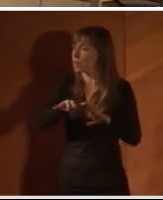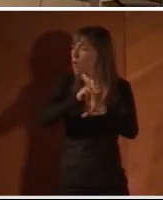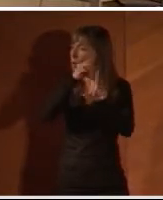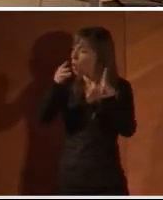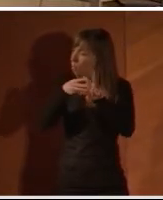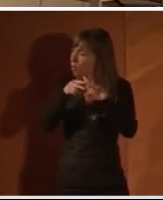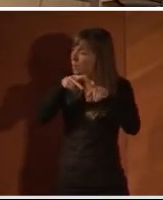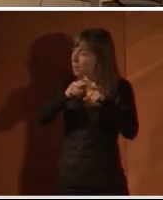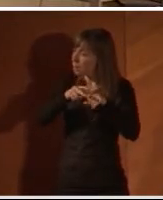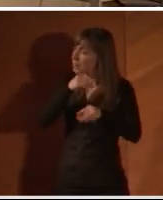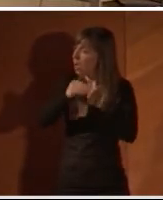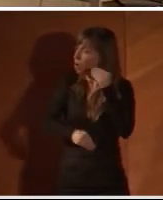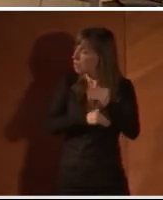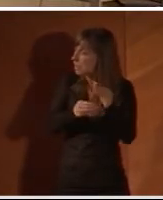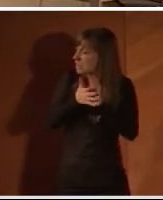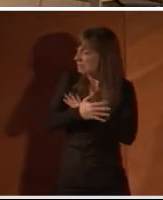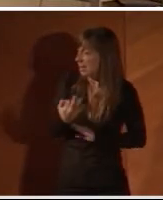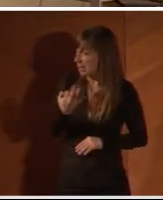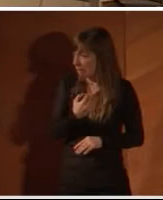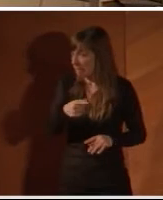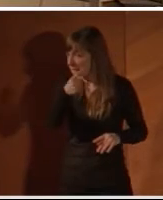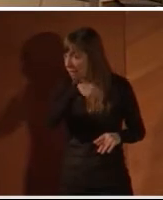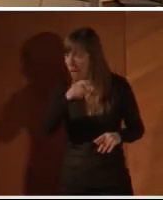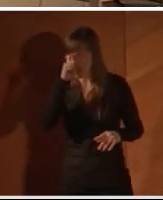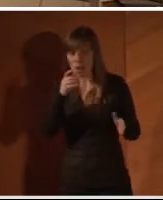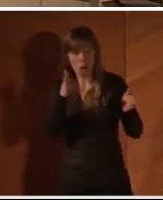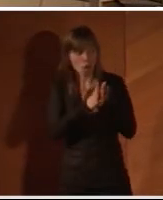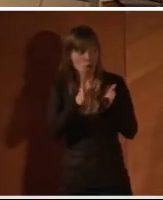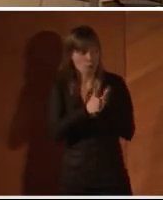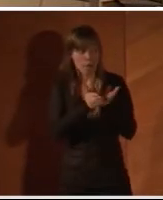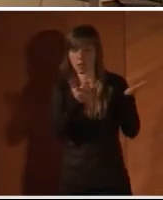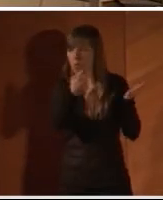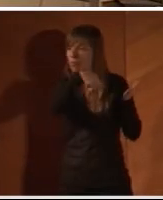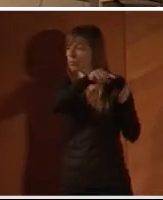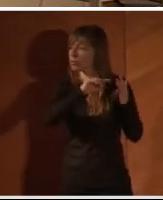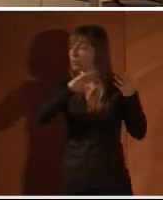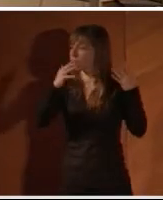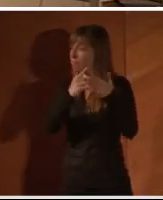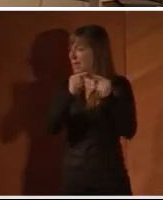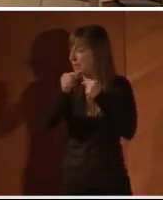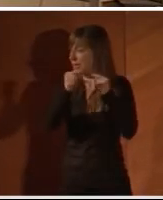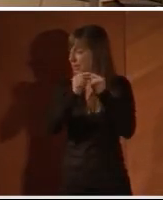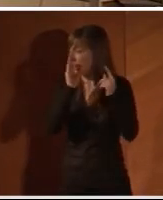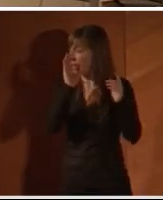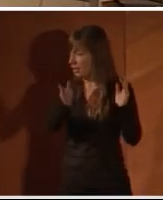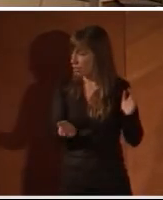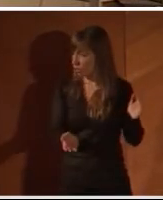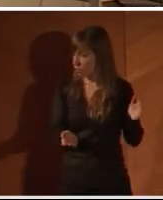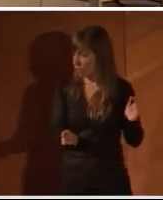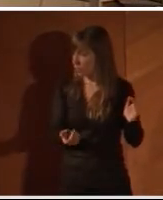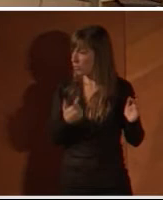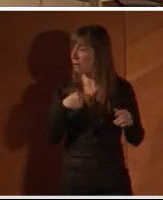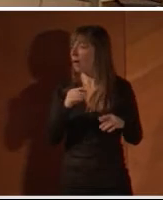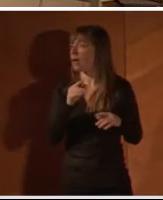estas herramientas. Recordad, compañeros que estáis conectados por streaming, que